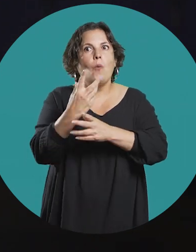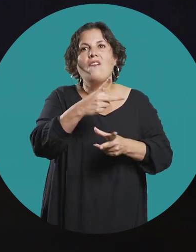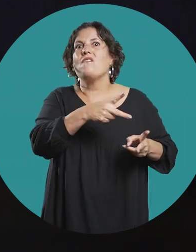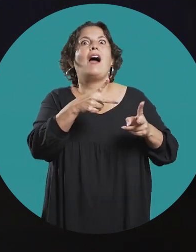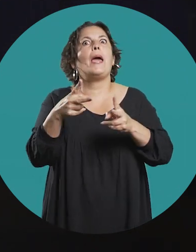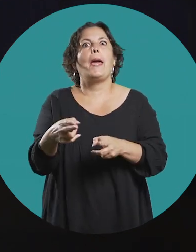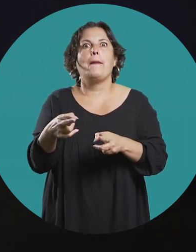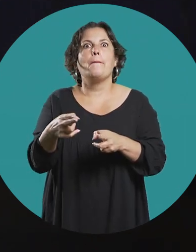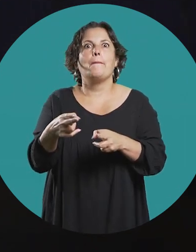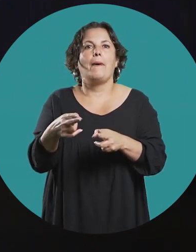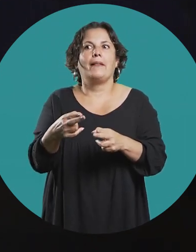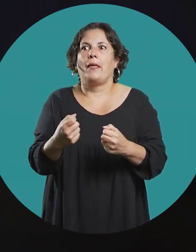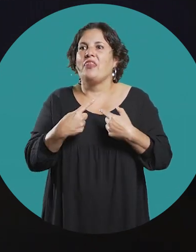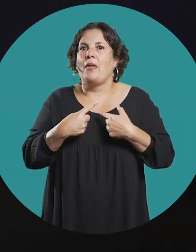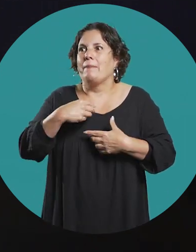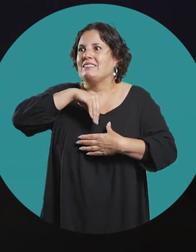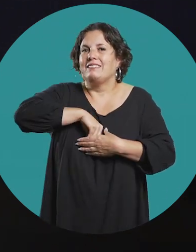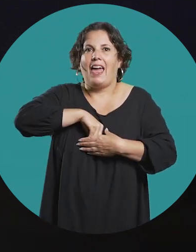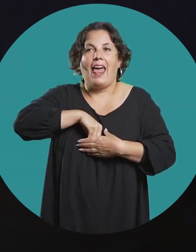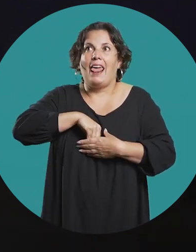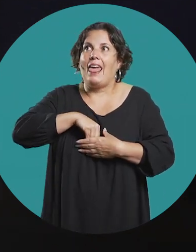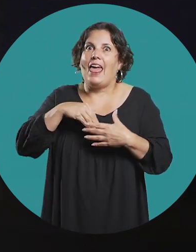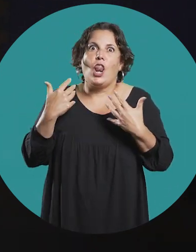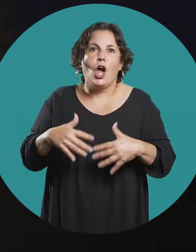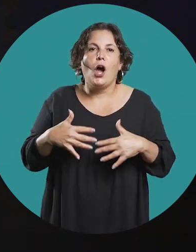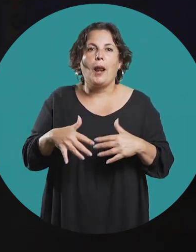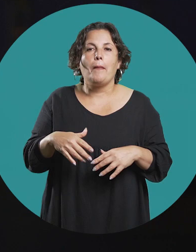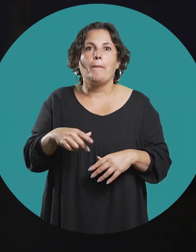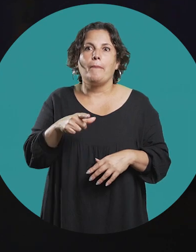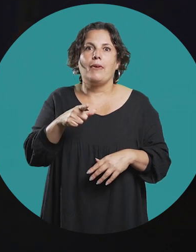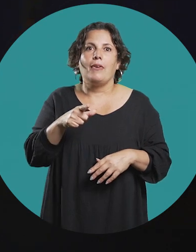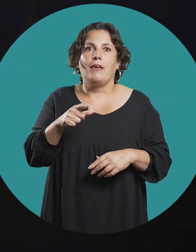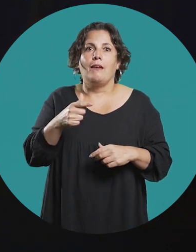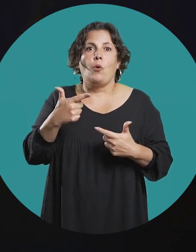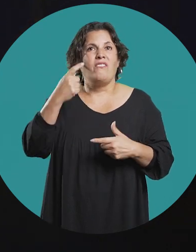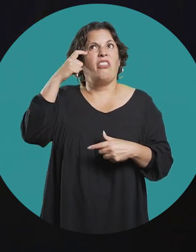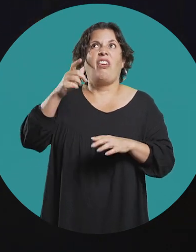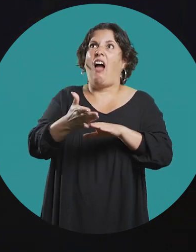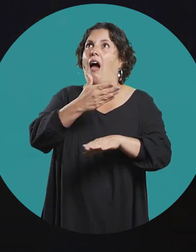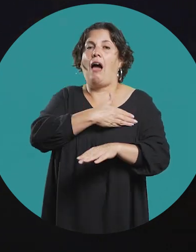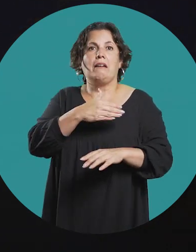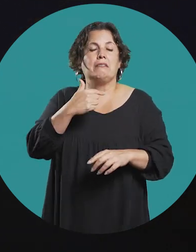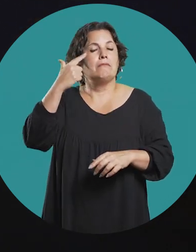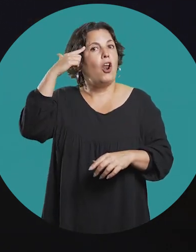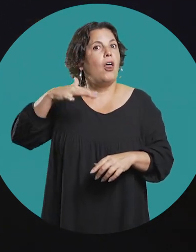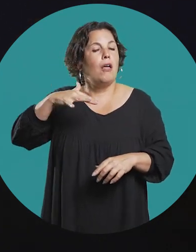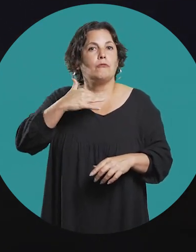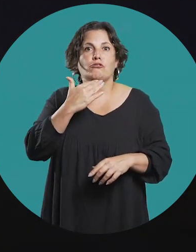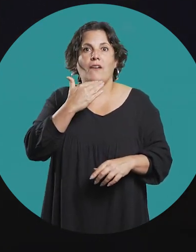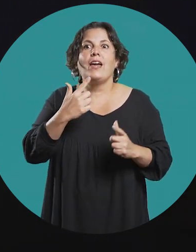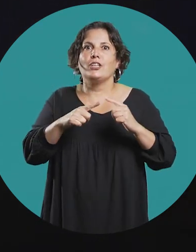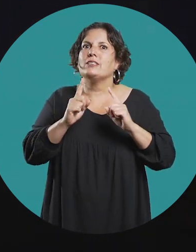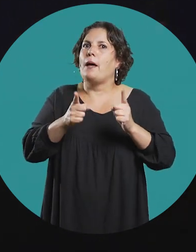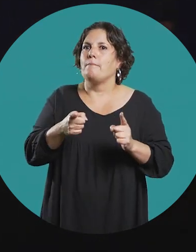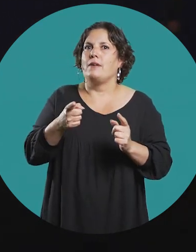parte de mi ser que es enorme y que no tenía idea de que existía. Y entonces la